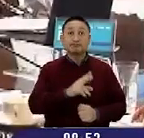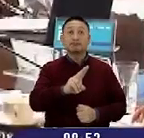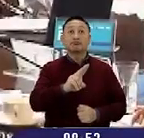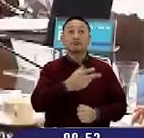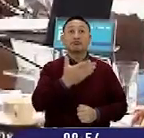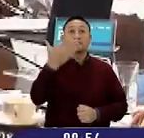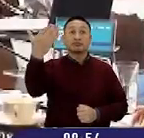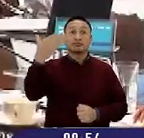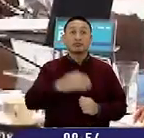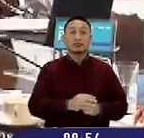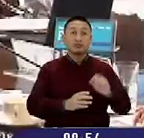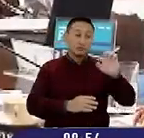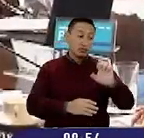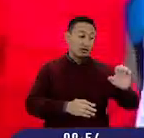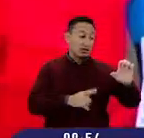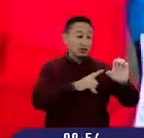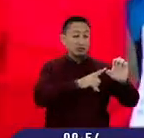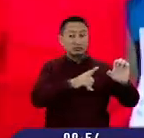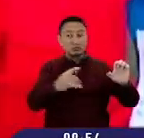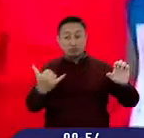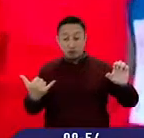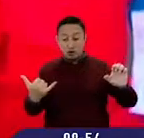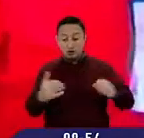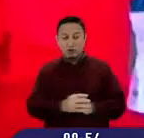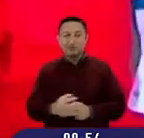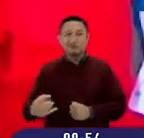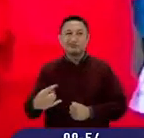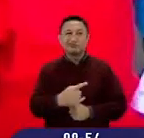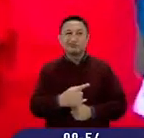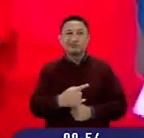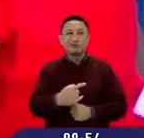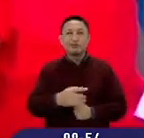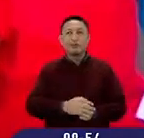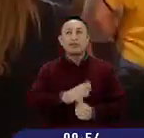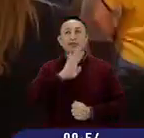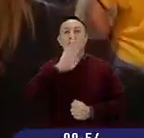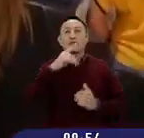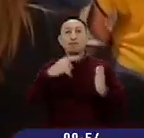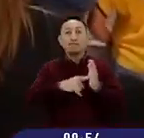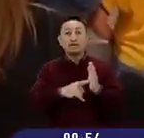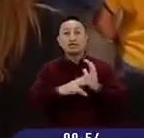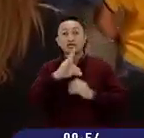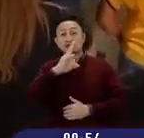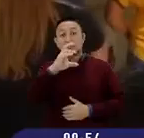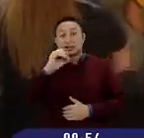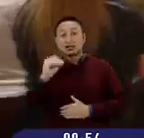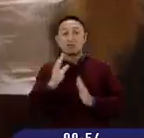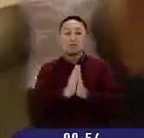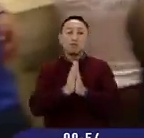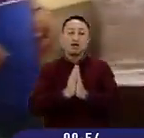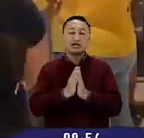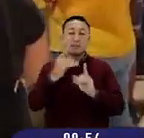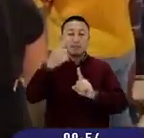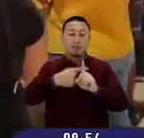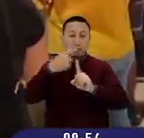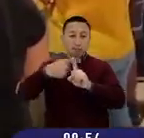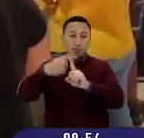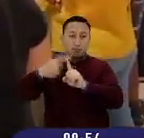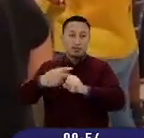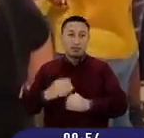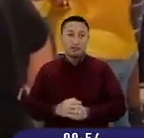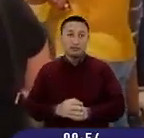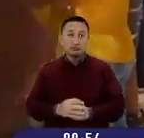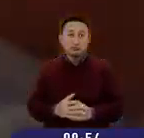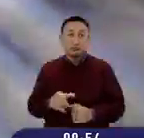que desde enero hasta la fecha se ha registrado un promedio de 4.700 solicitudes mensuales y al cumplir